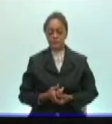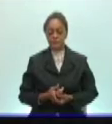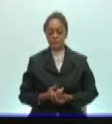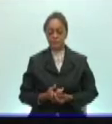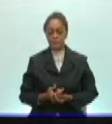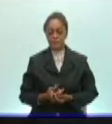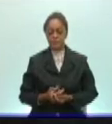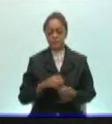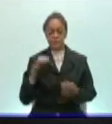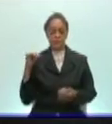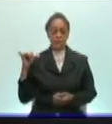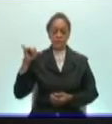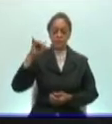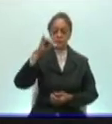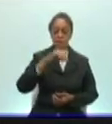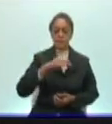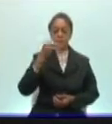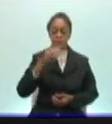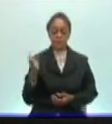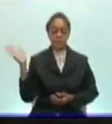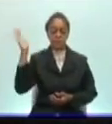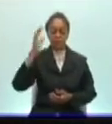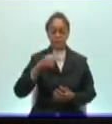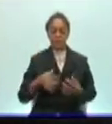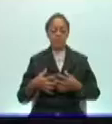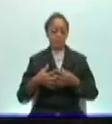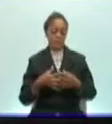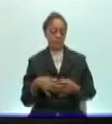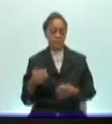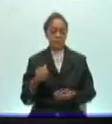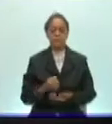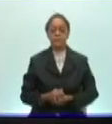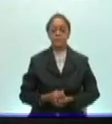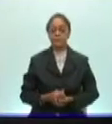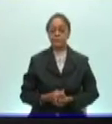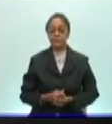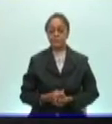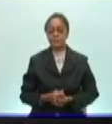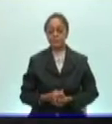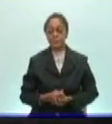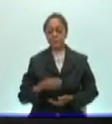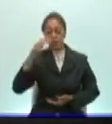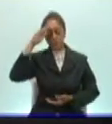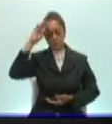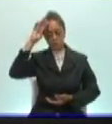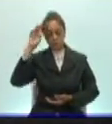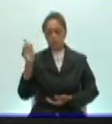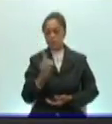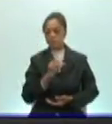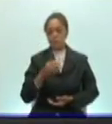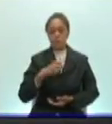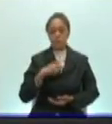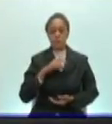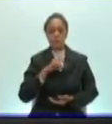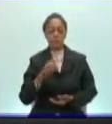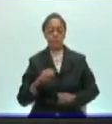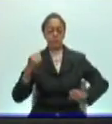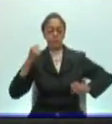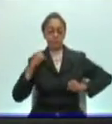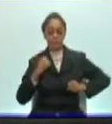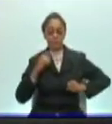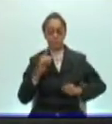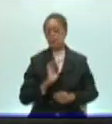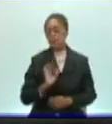Las avionetas siempre vienen de rumbo norte. Los cubanos no tienen vocación militarista,